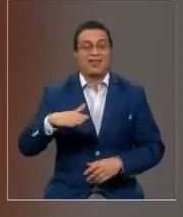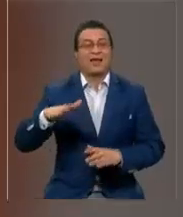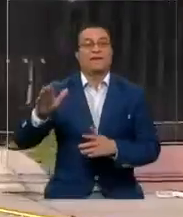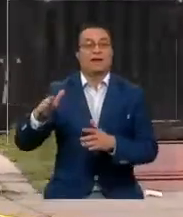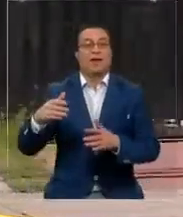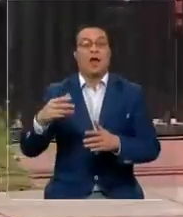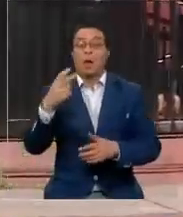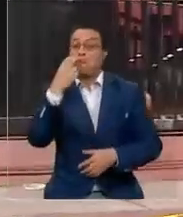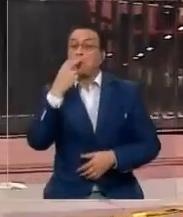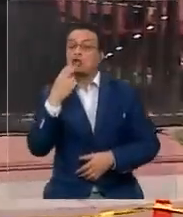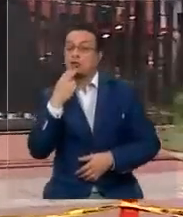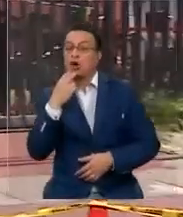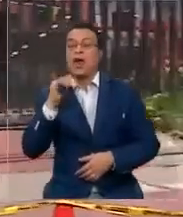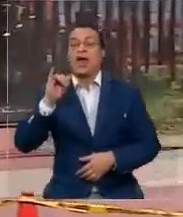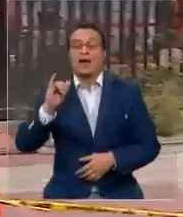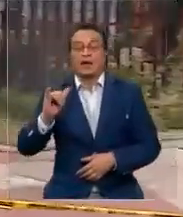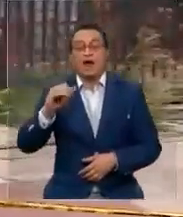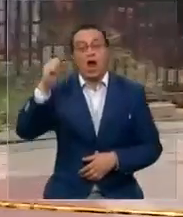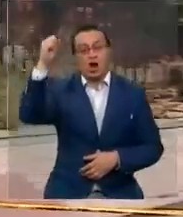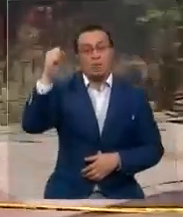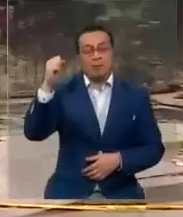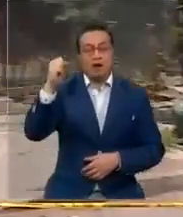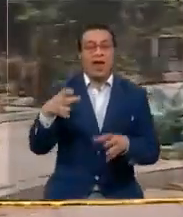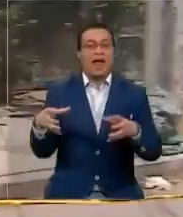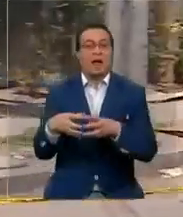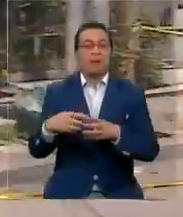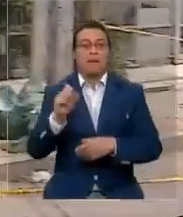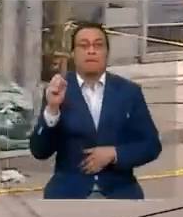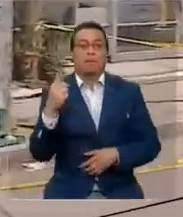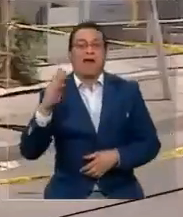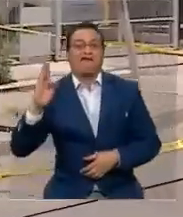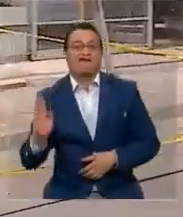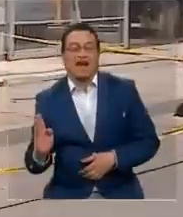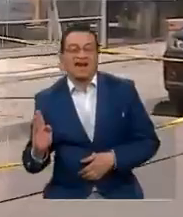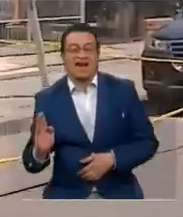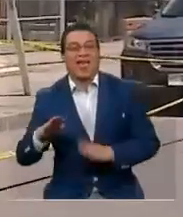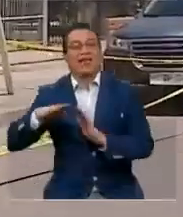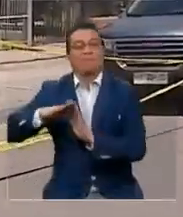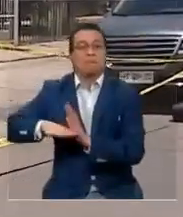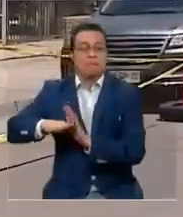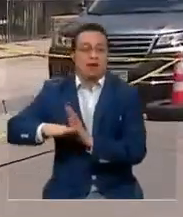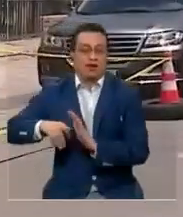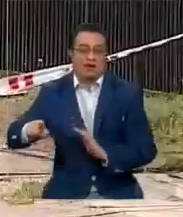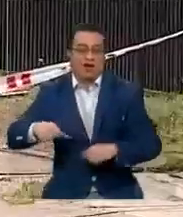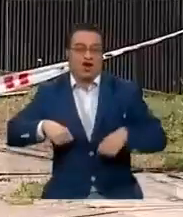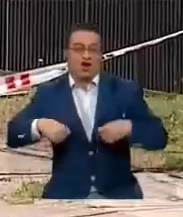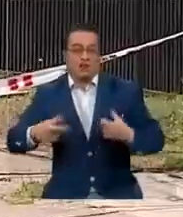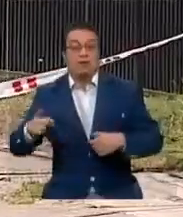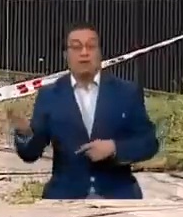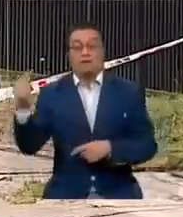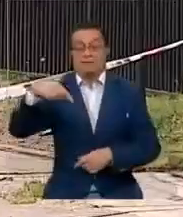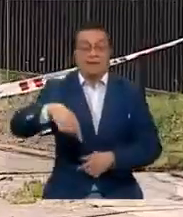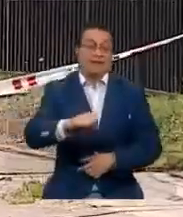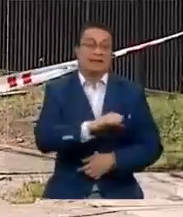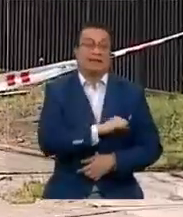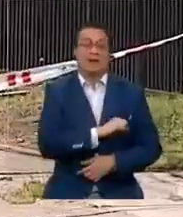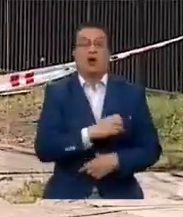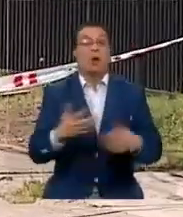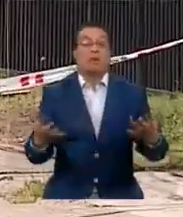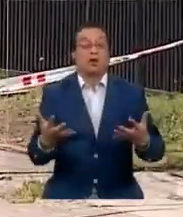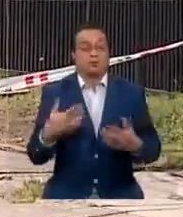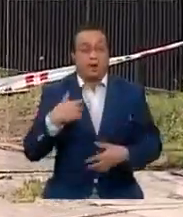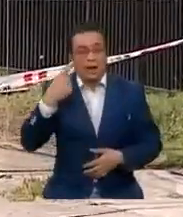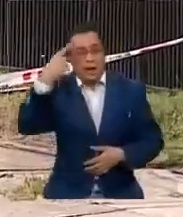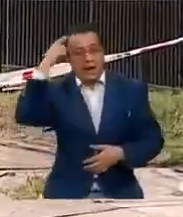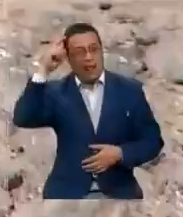de Deportes Puerto Montt y Deportes Copiapó, equipos de la Primera B. Según su familia, estaba en Santiago precisamente porque una